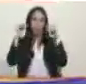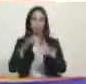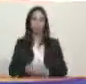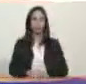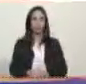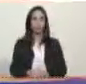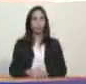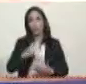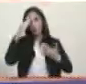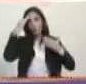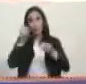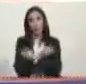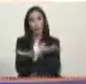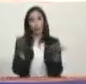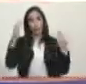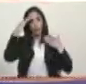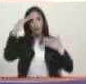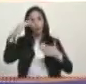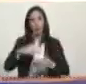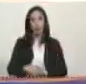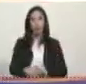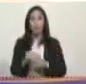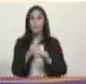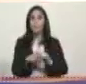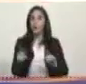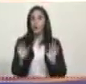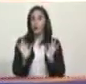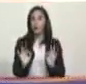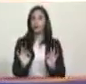Bueno, mi saludo. Pero fíjense